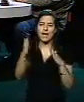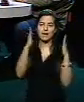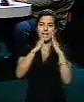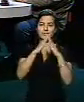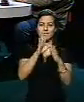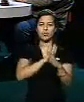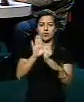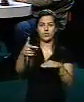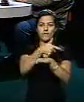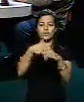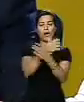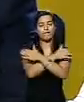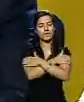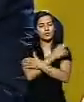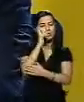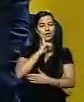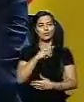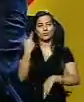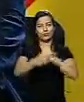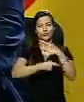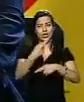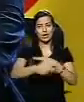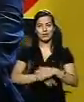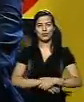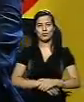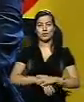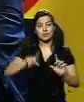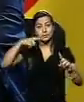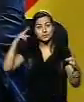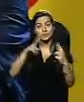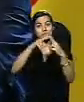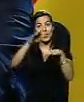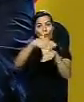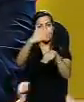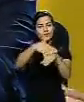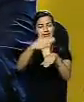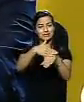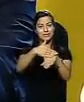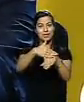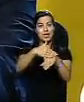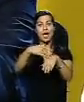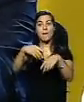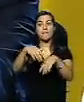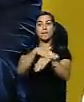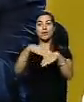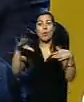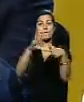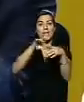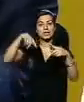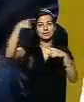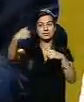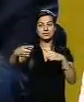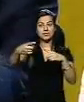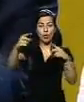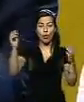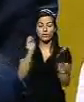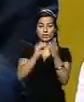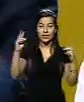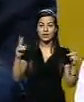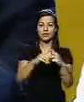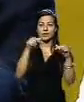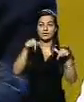que tiene nuestro gobierno. Abrazo, Bolivariano y Revolucionario. Hasta el próximo martes. ¿Cuándo de nuevo estaremos aquí?